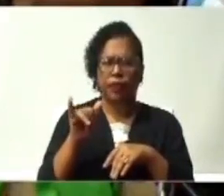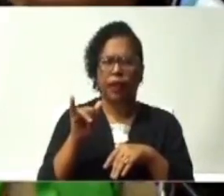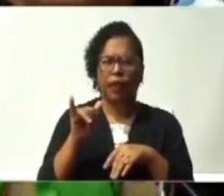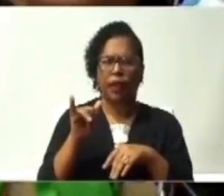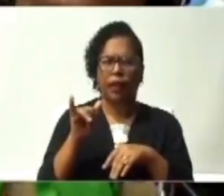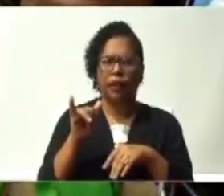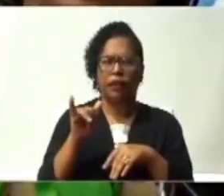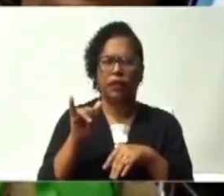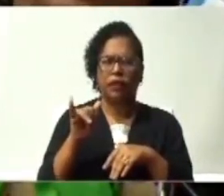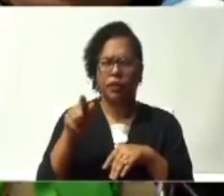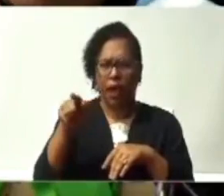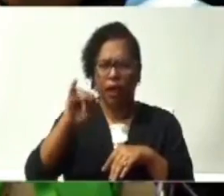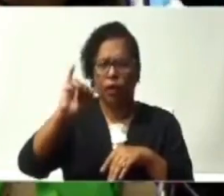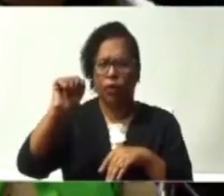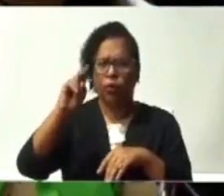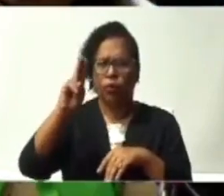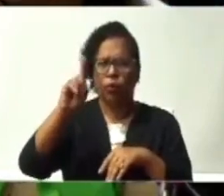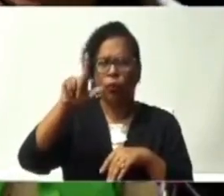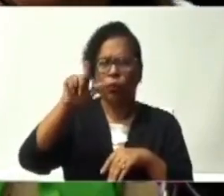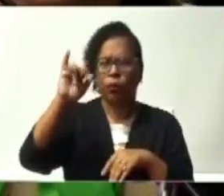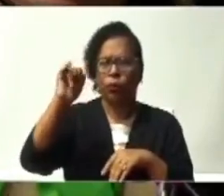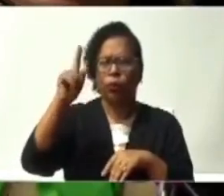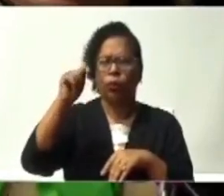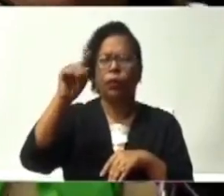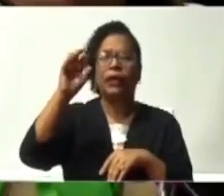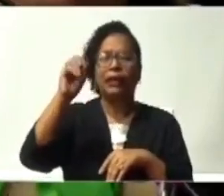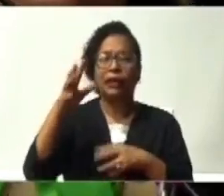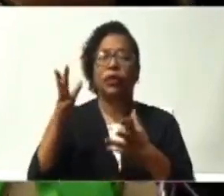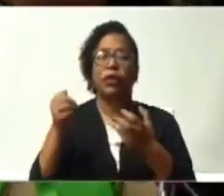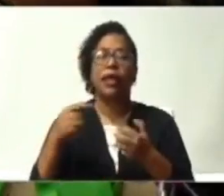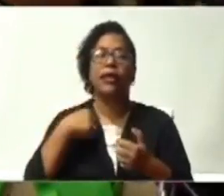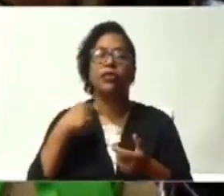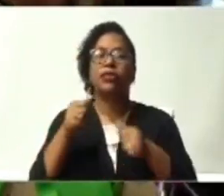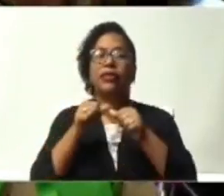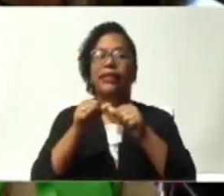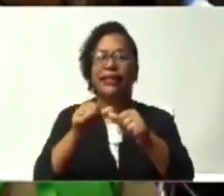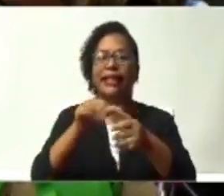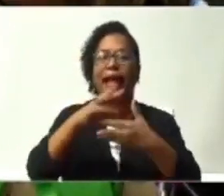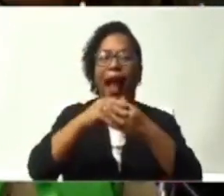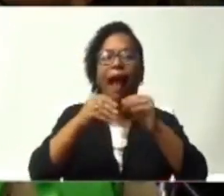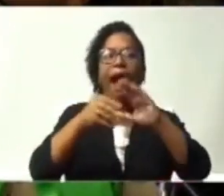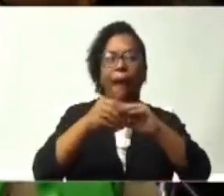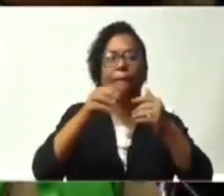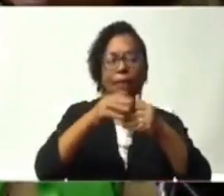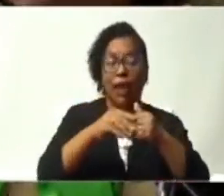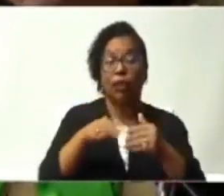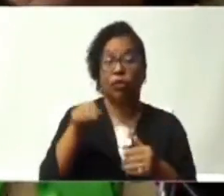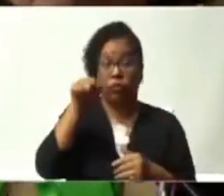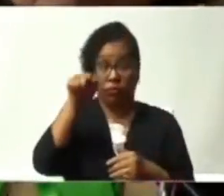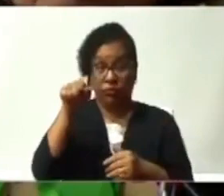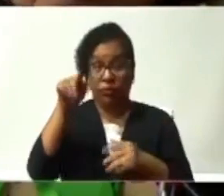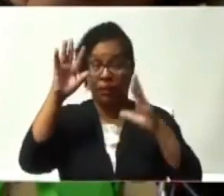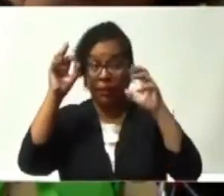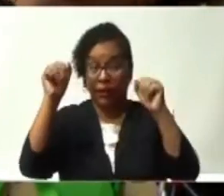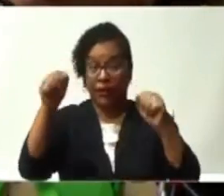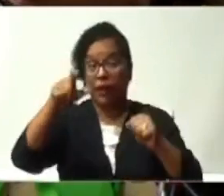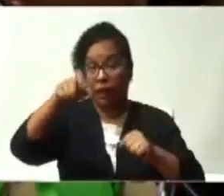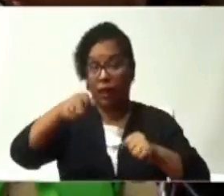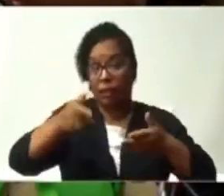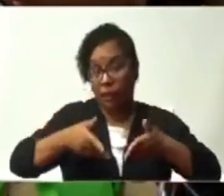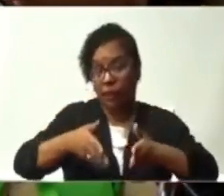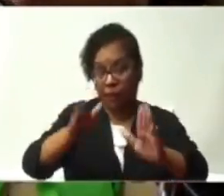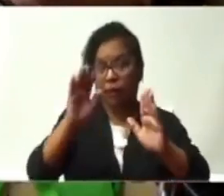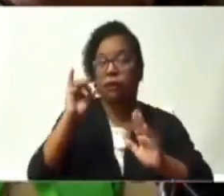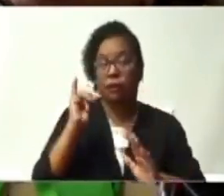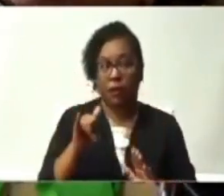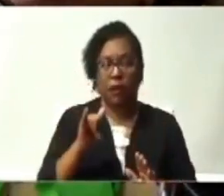decirle. De manera, presidenta, que lo que necesitamos es que este Congreso en el día de hoy se aboque a apoyar el proyecto